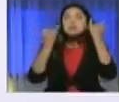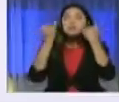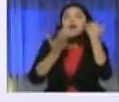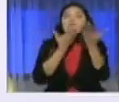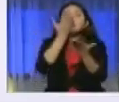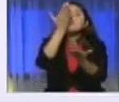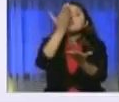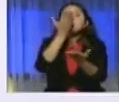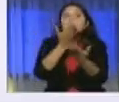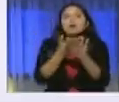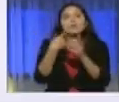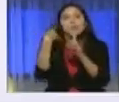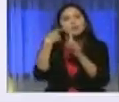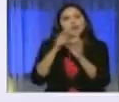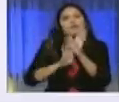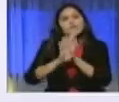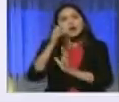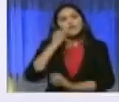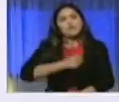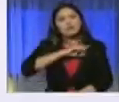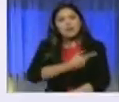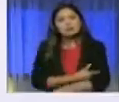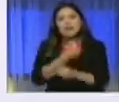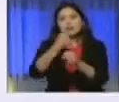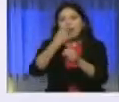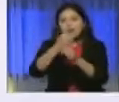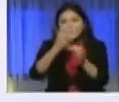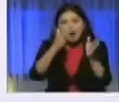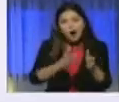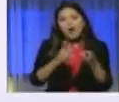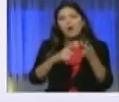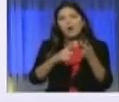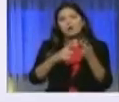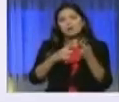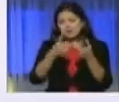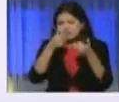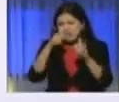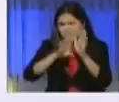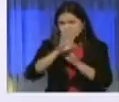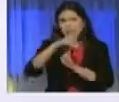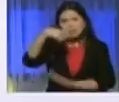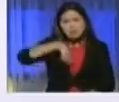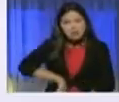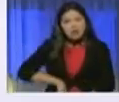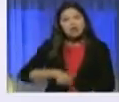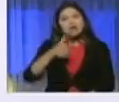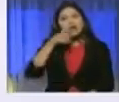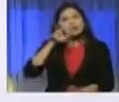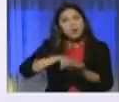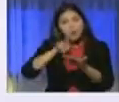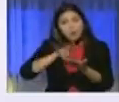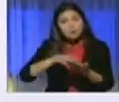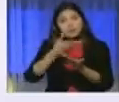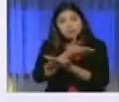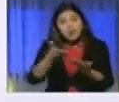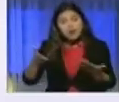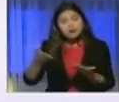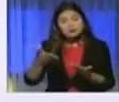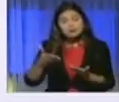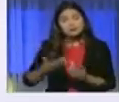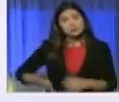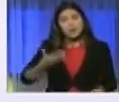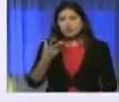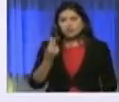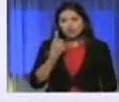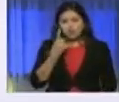adelante, en lo positivo, para fortalecer el empleo, la calidad del empleo, el ingreso, la seguridad social, y valoren lo que tenemos, no solo para